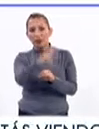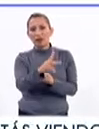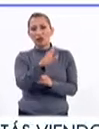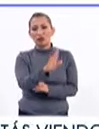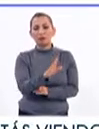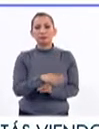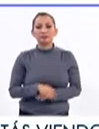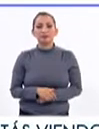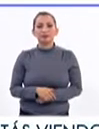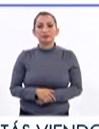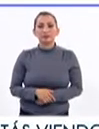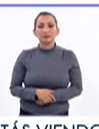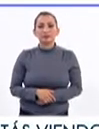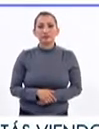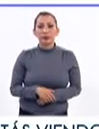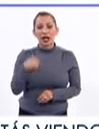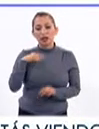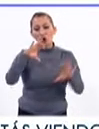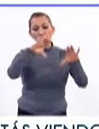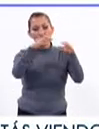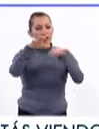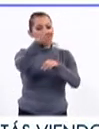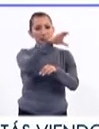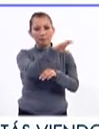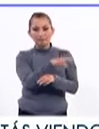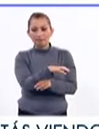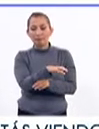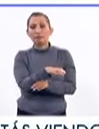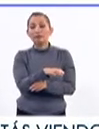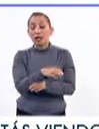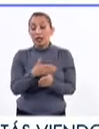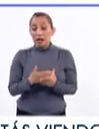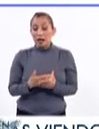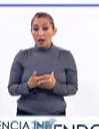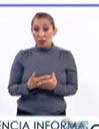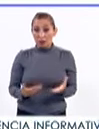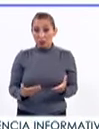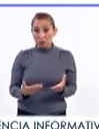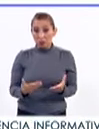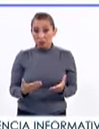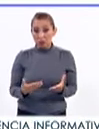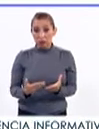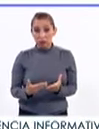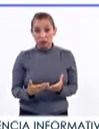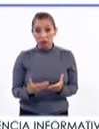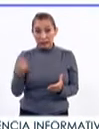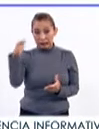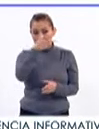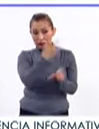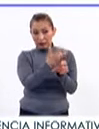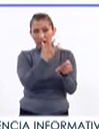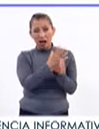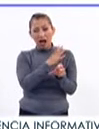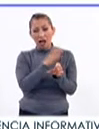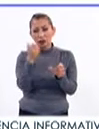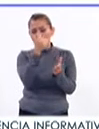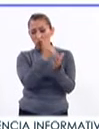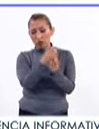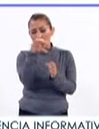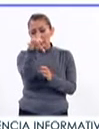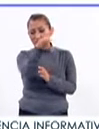mexicana en nuestras comunidades. Hoy en día, en Estados Unidos hay